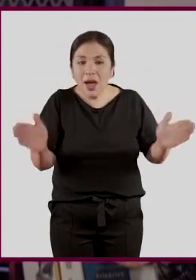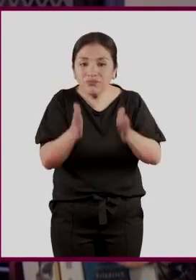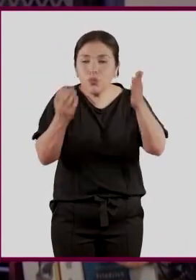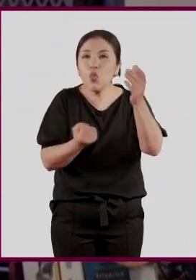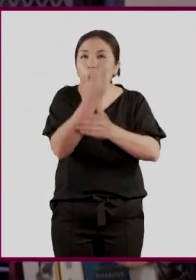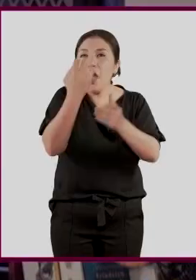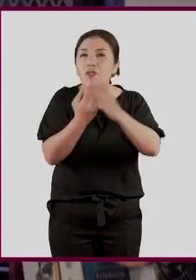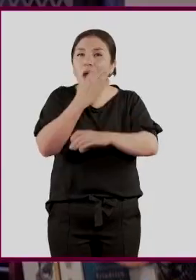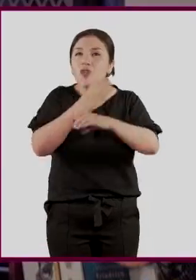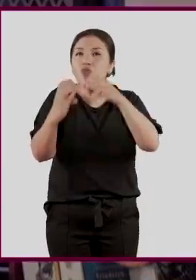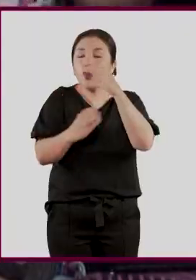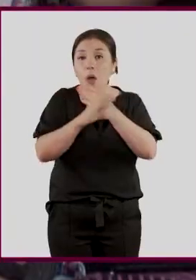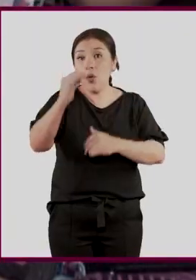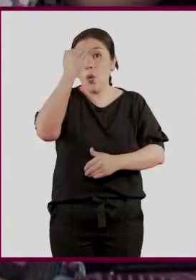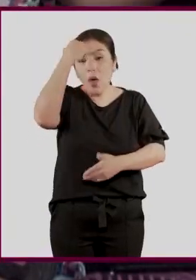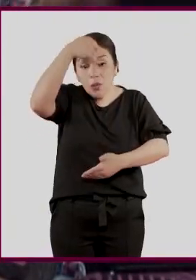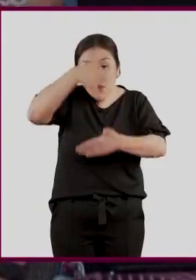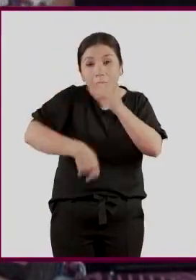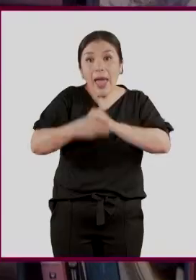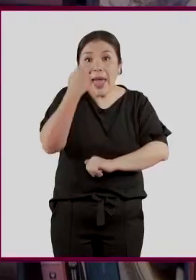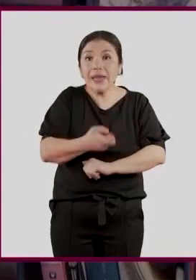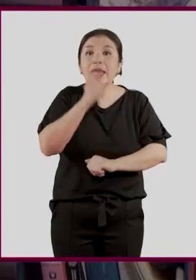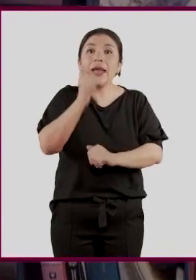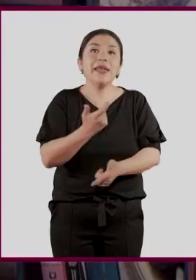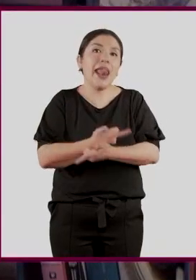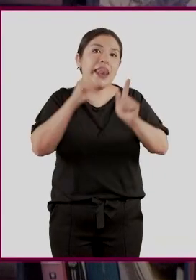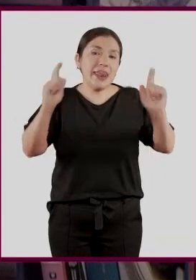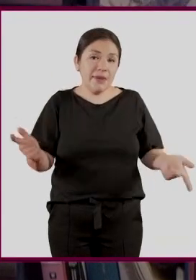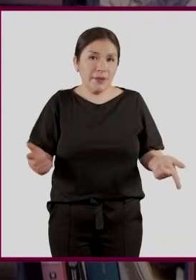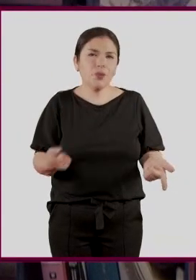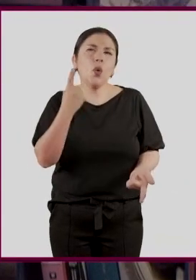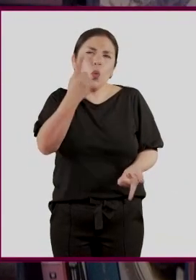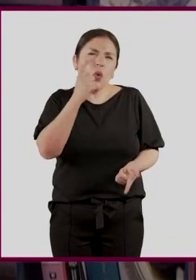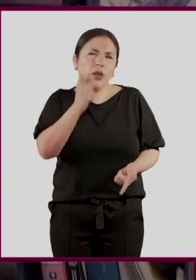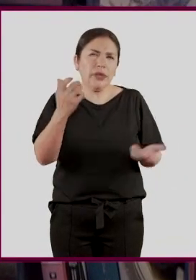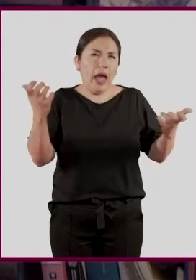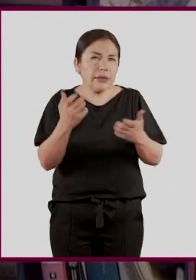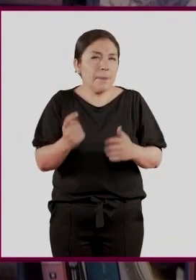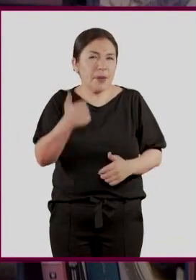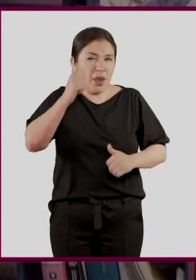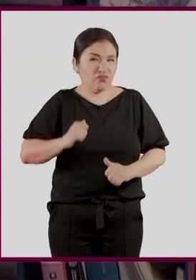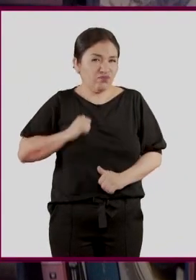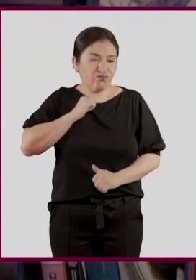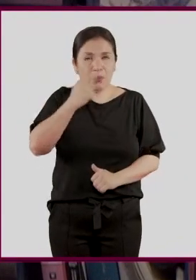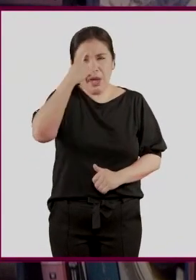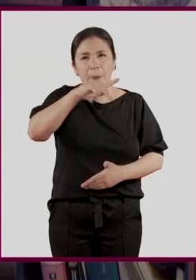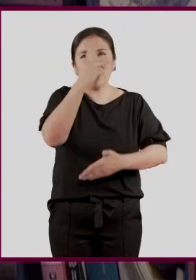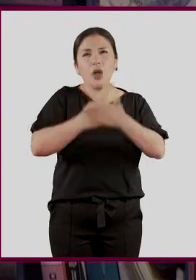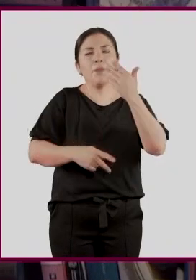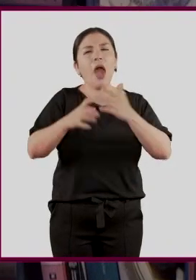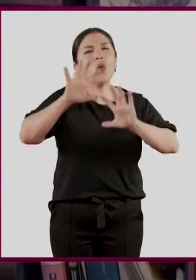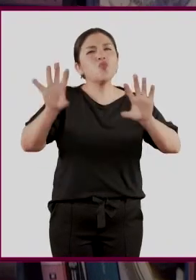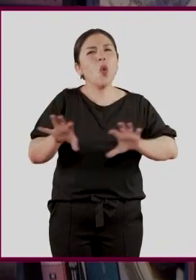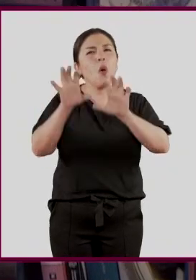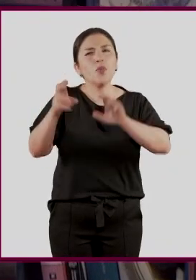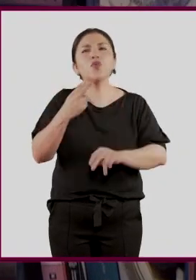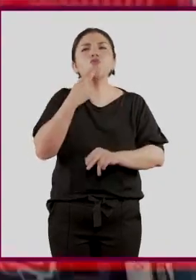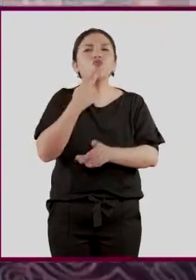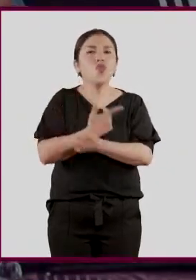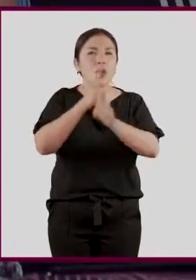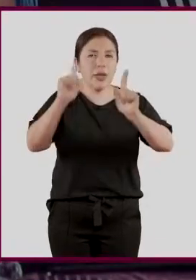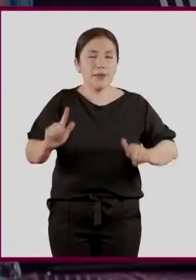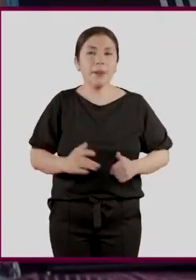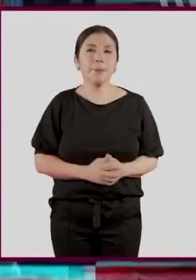cosas y que el conocimiento sea libre. Un gran sector que inició este movimiento fue el de los programas de computación de uso libre.